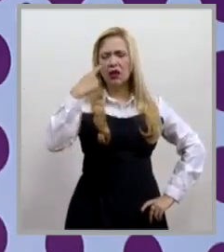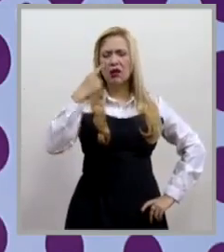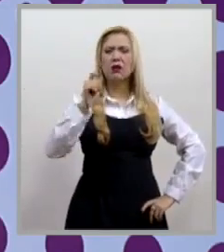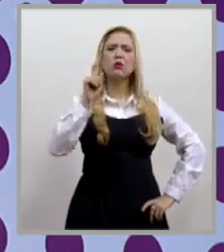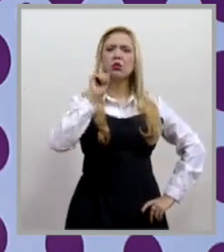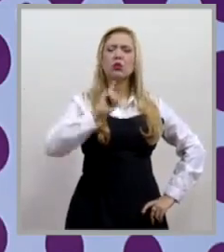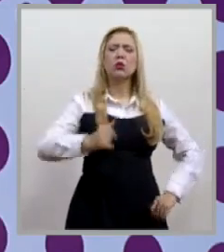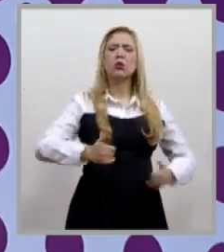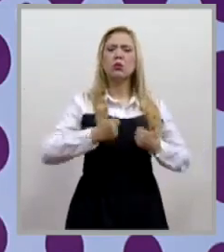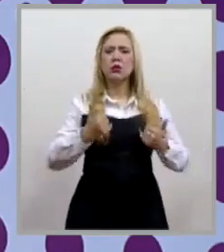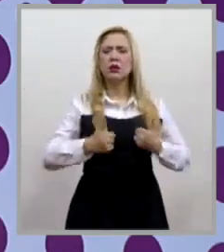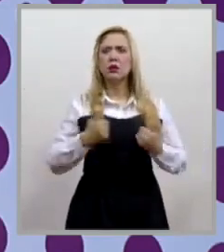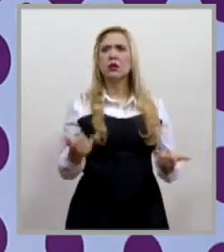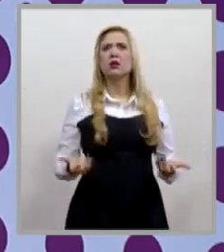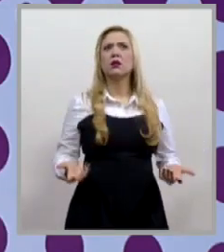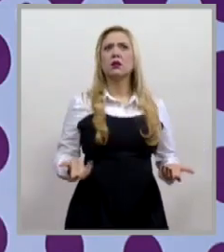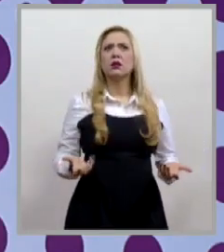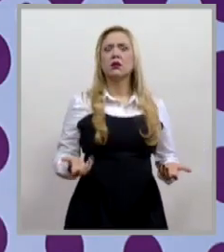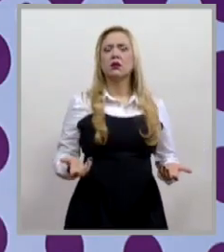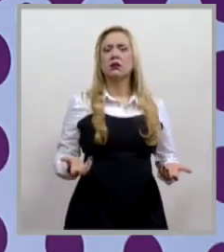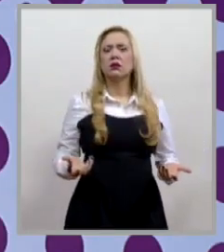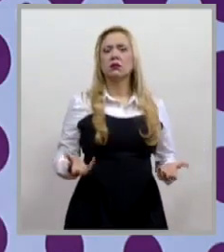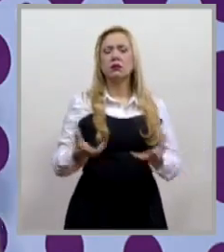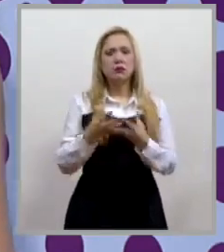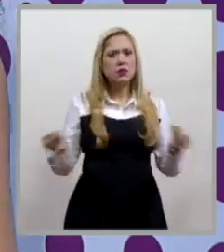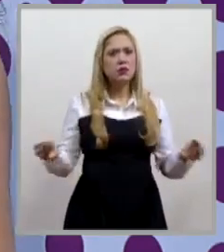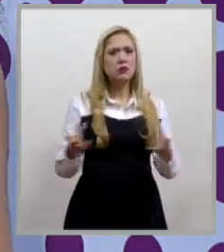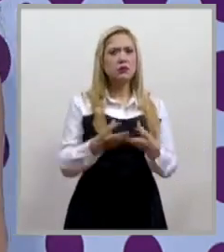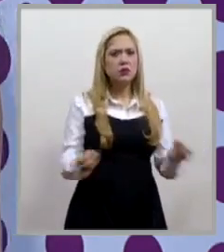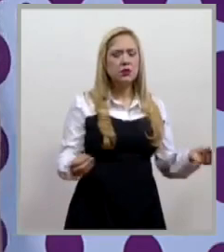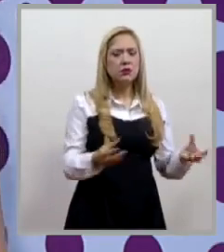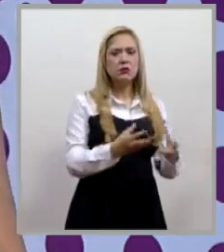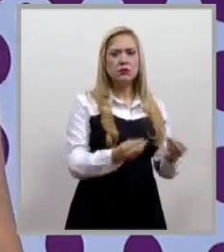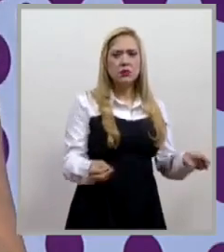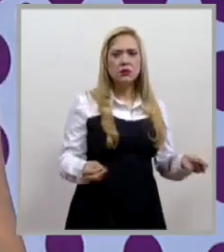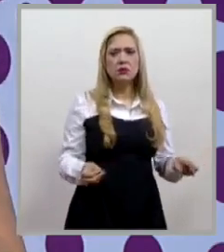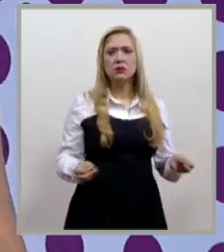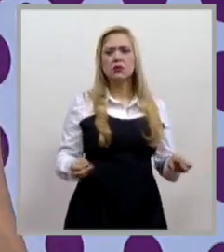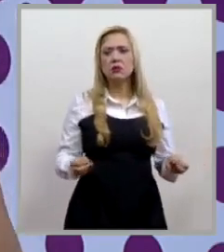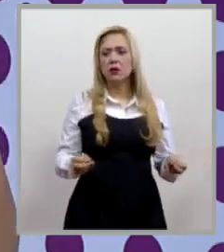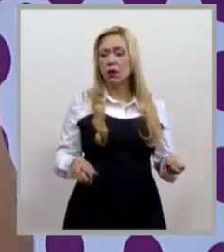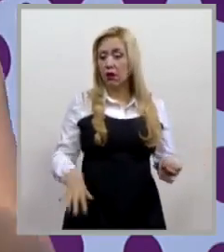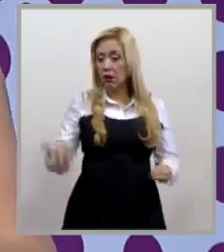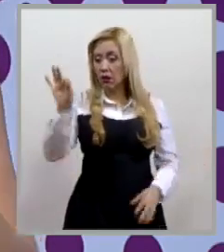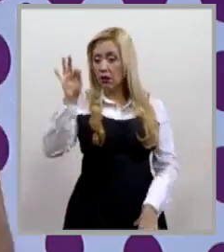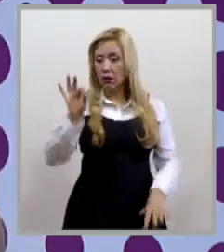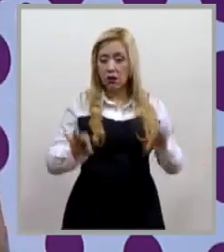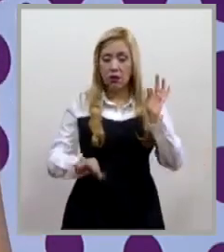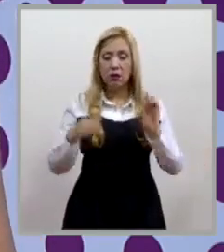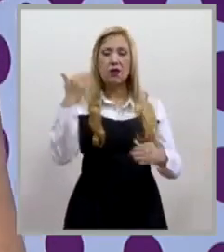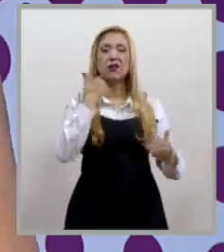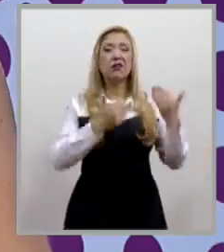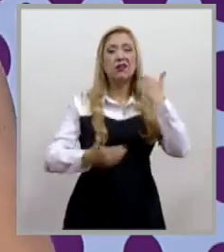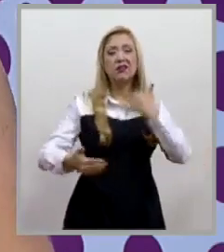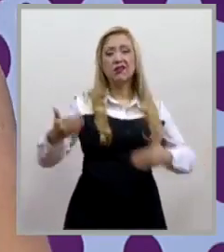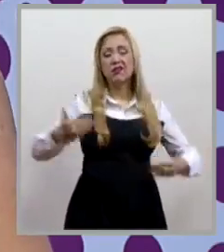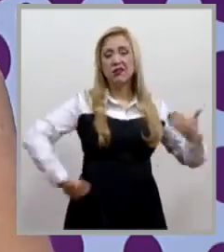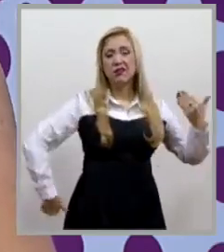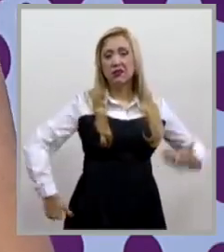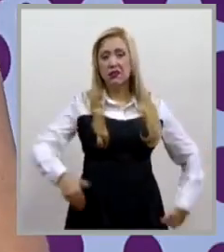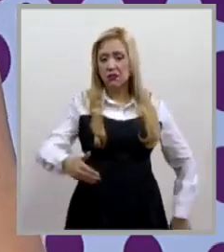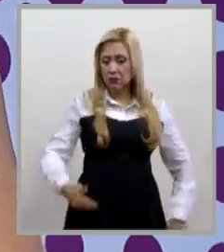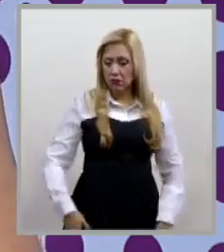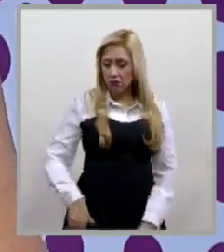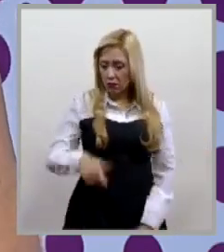y jóvenes estaban siendo desaparecidas y posteriormente se encontraban sus cuerpos mutilados con estas huellas de